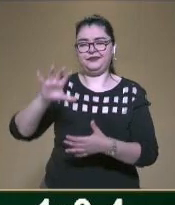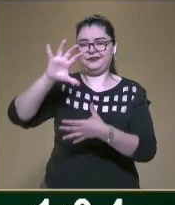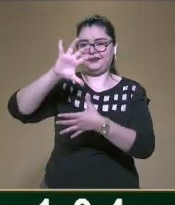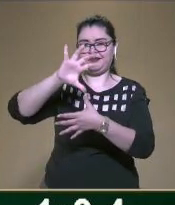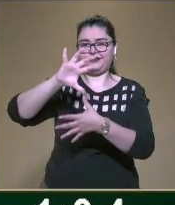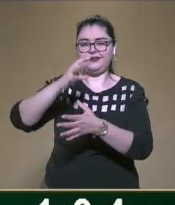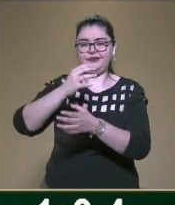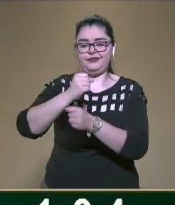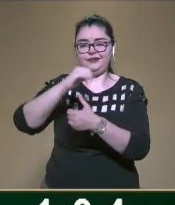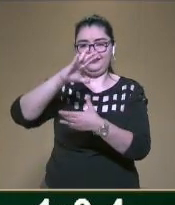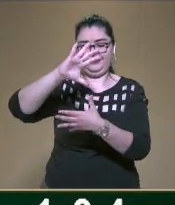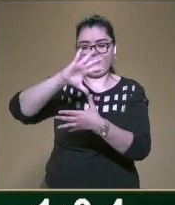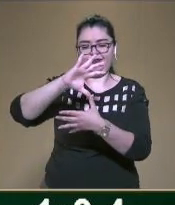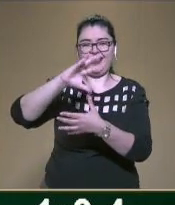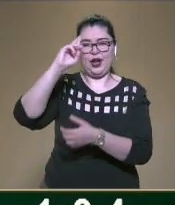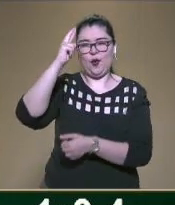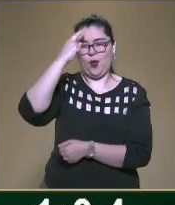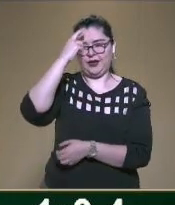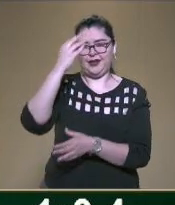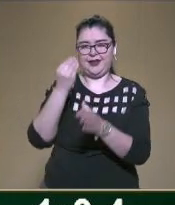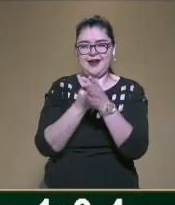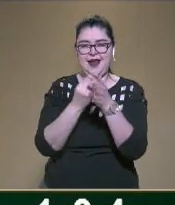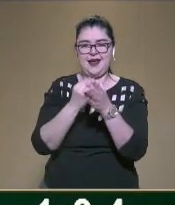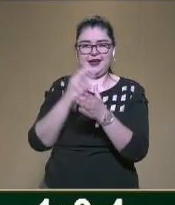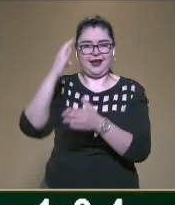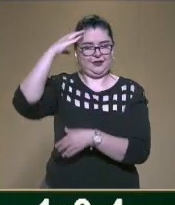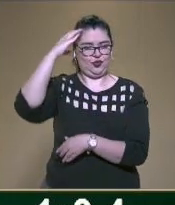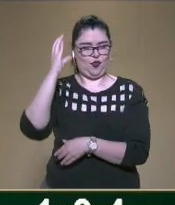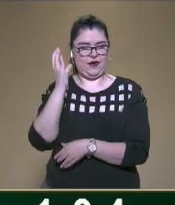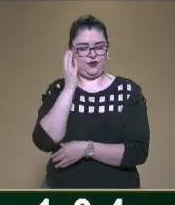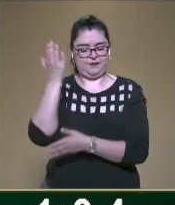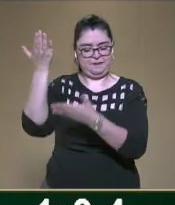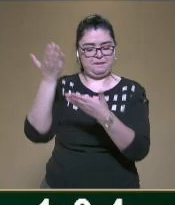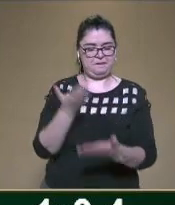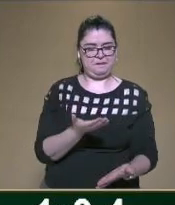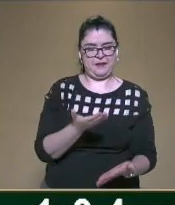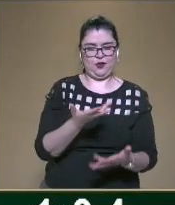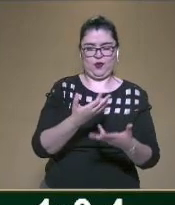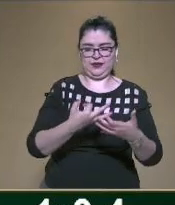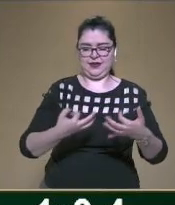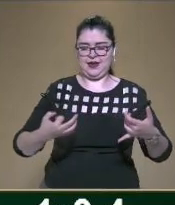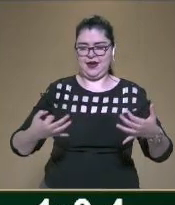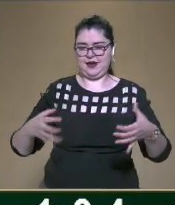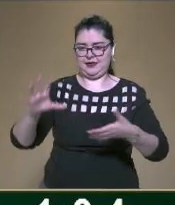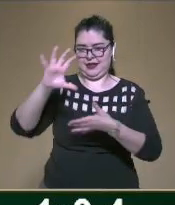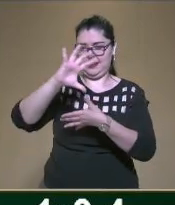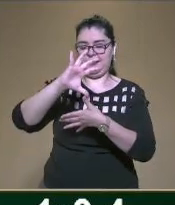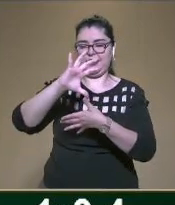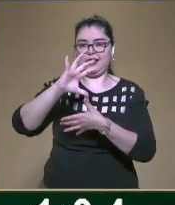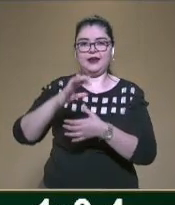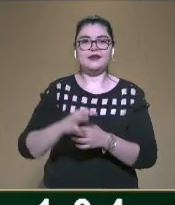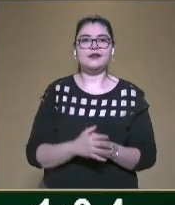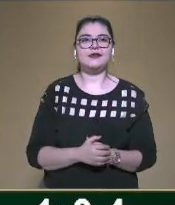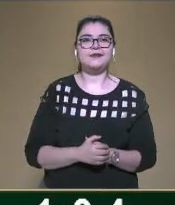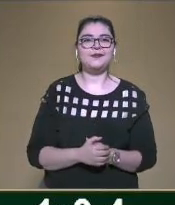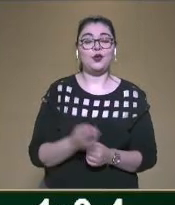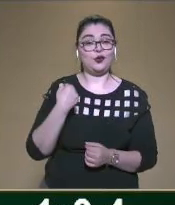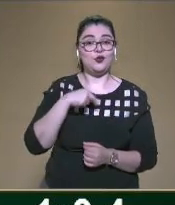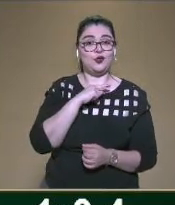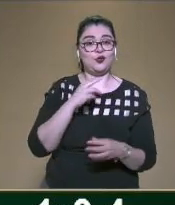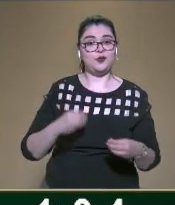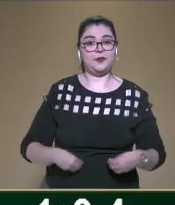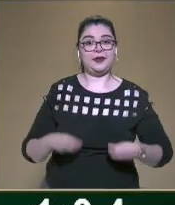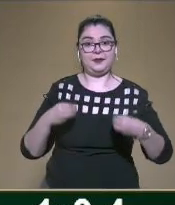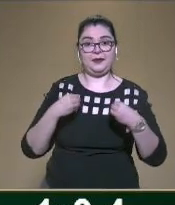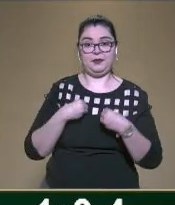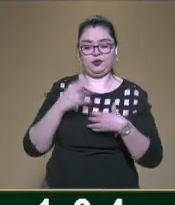de Cristóbal Colón cuando vino a tierras americanas. Bueno, entonces es el continente americano donde se encuentra